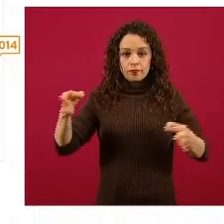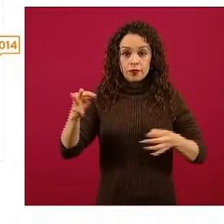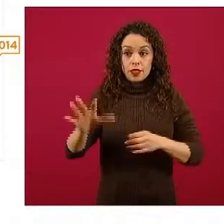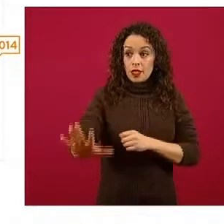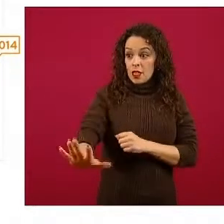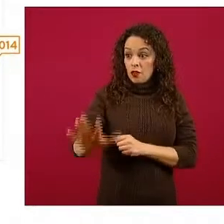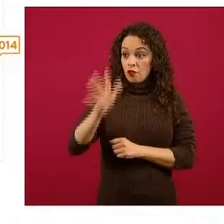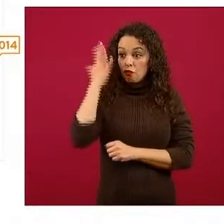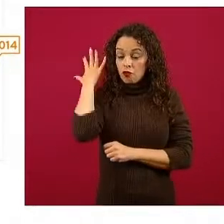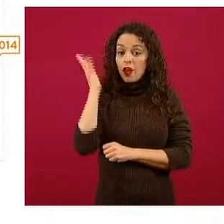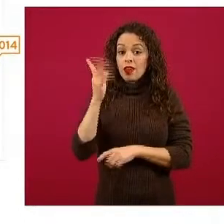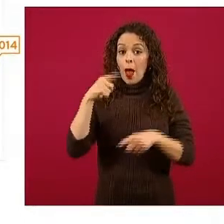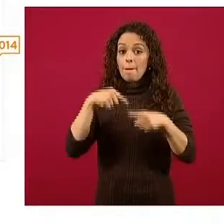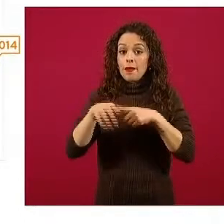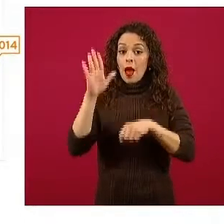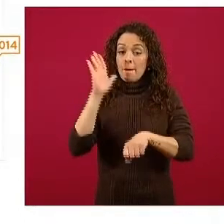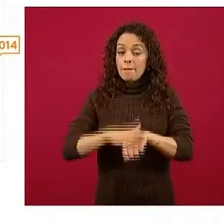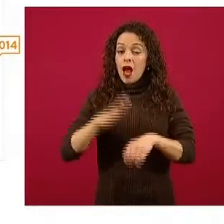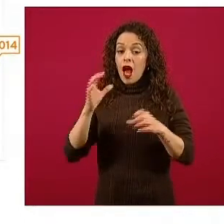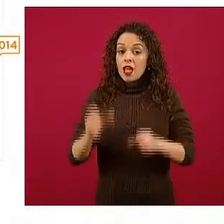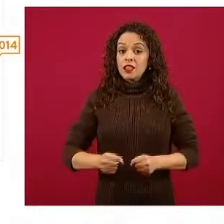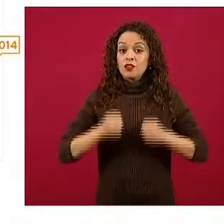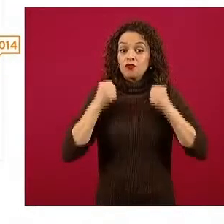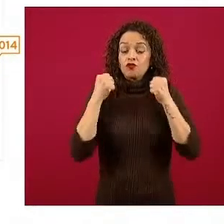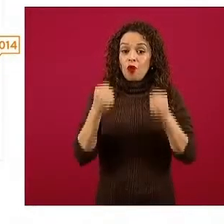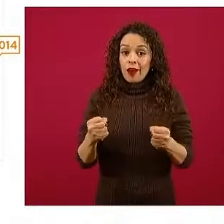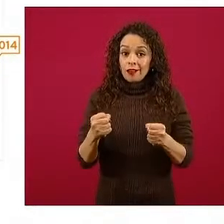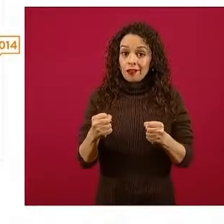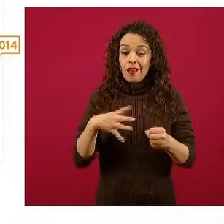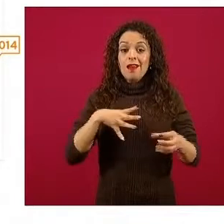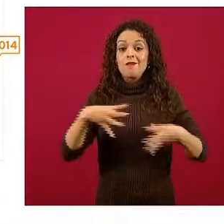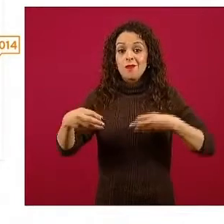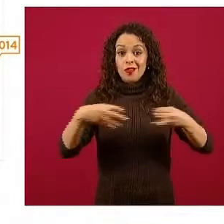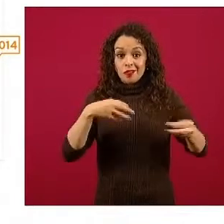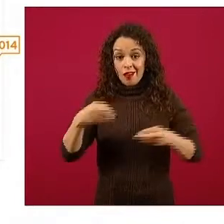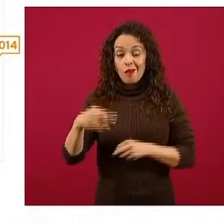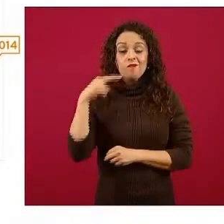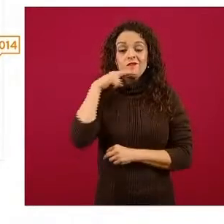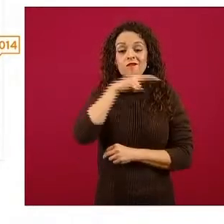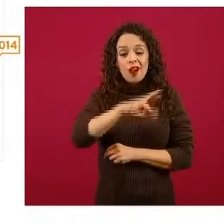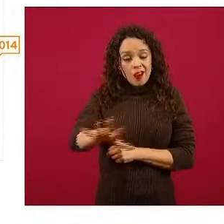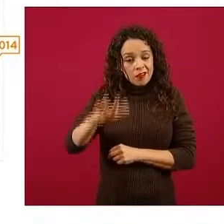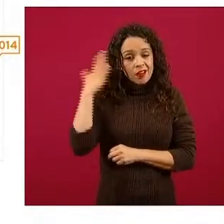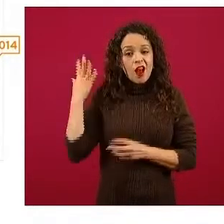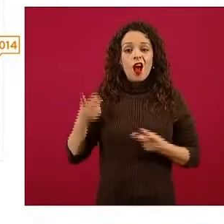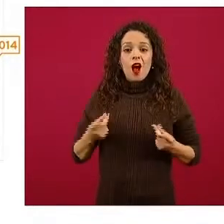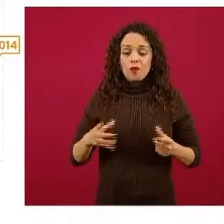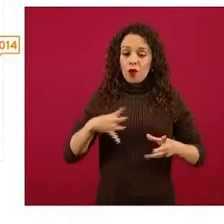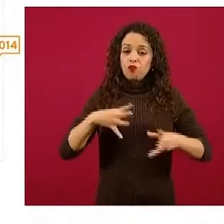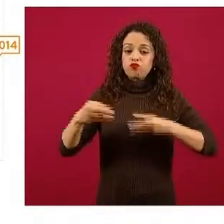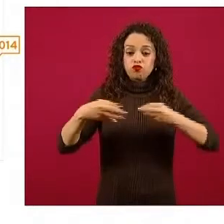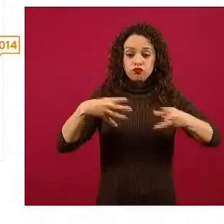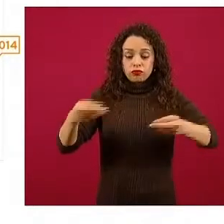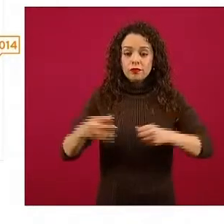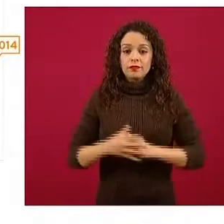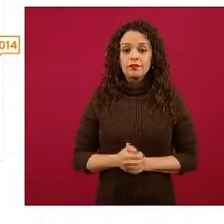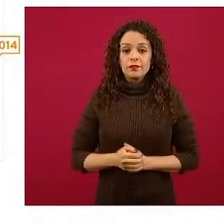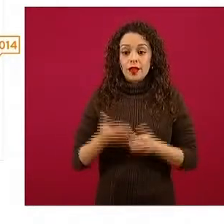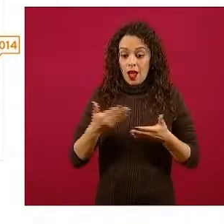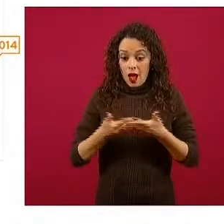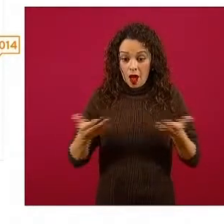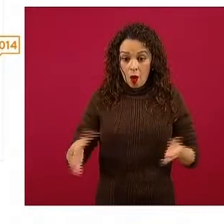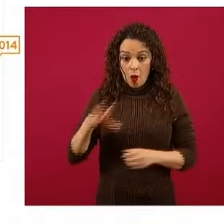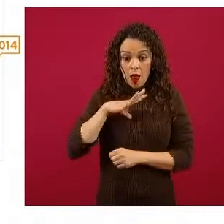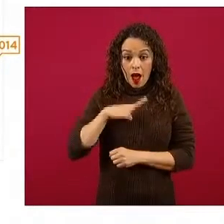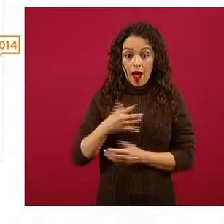mayor, la velocidad de la epidemia cada vez es mayor. Mientras que aquí teníamos esta velocidad de crecimiento, ahora tenemos